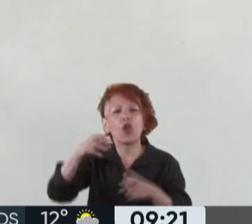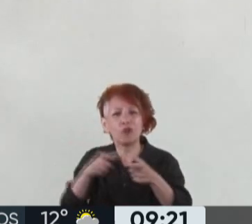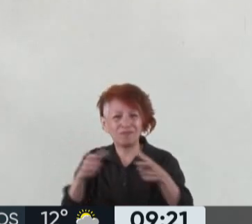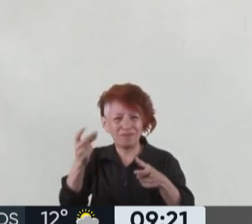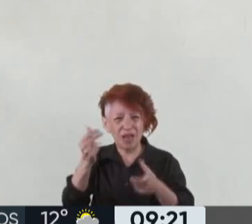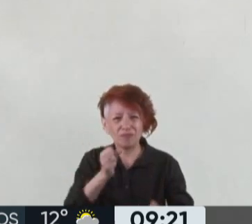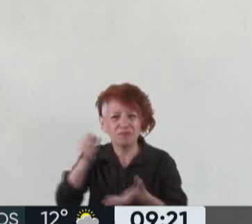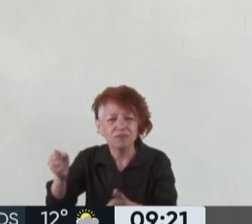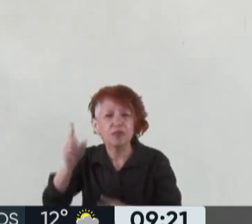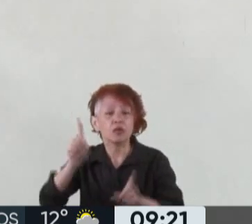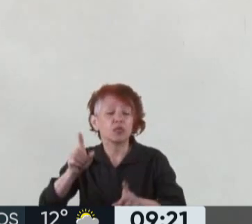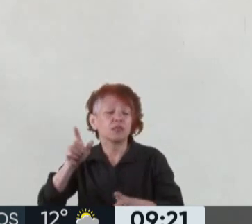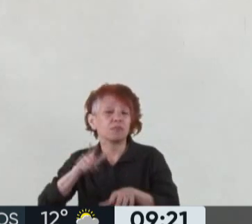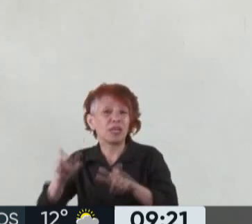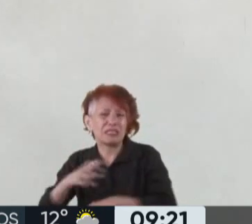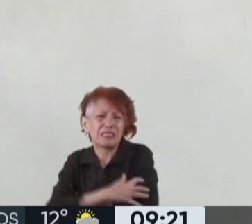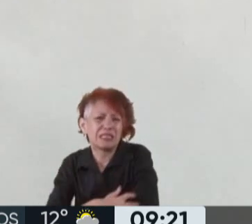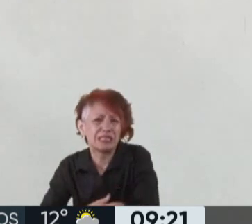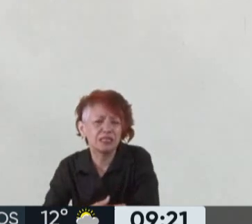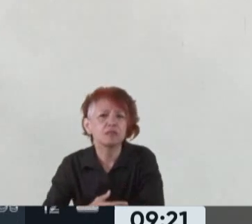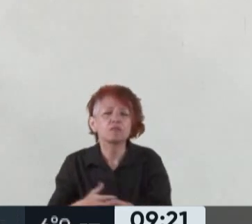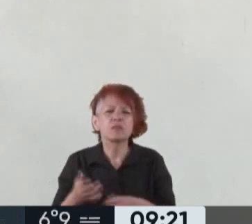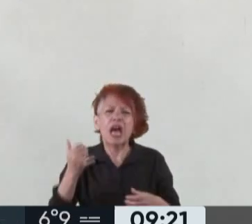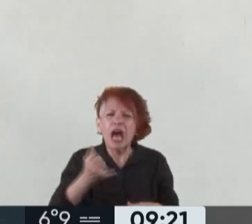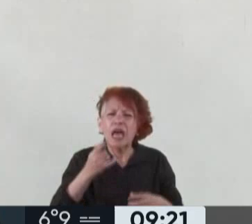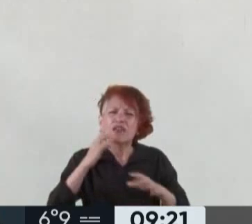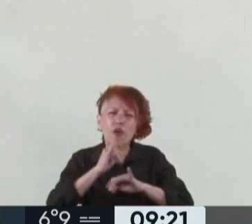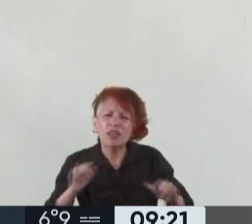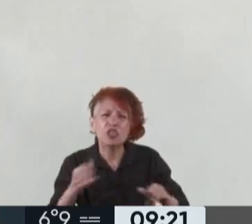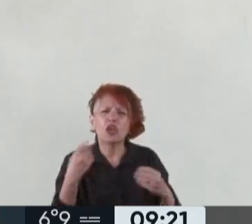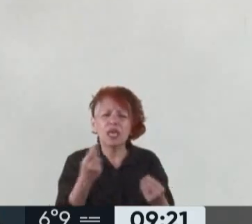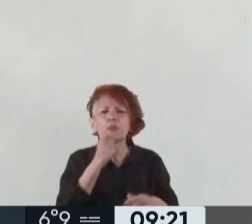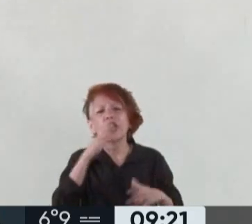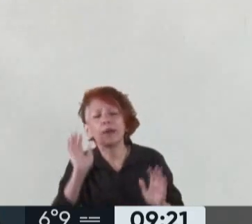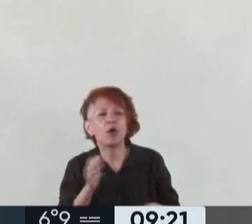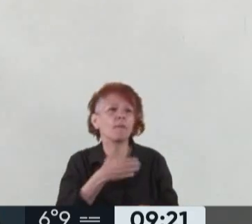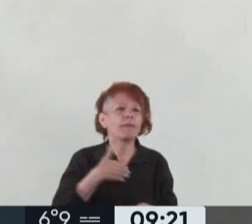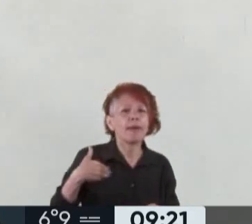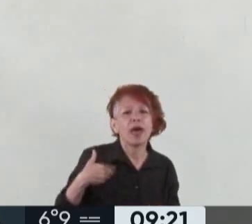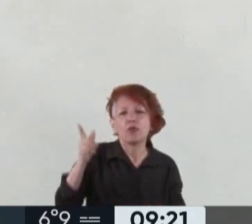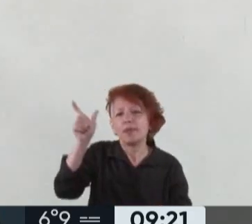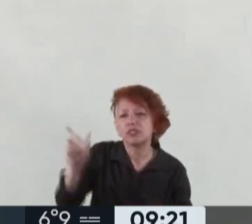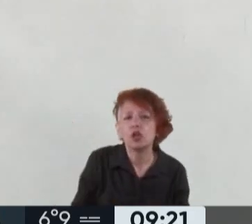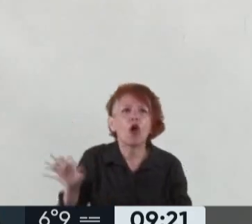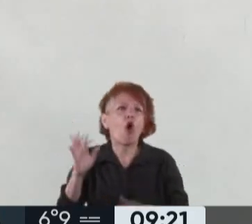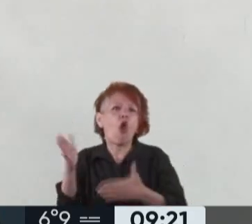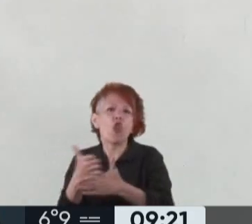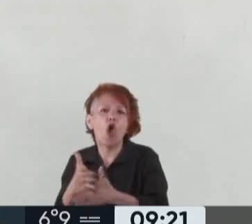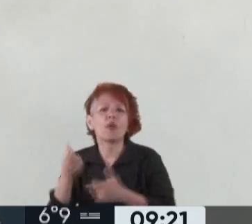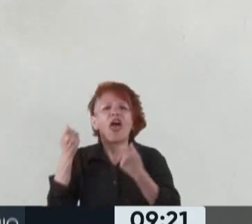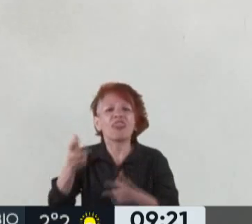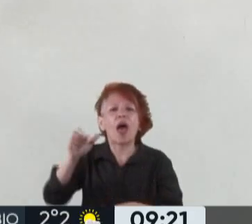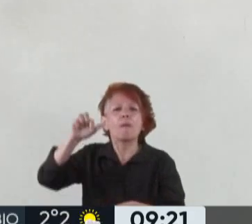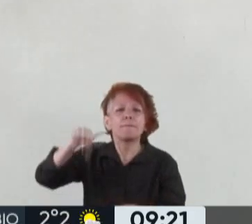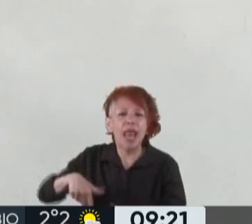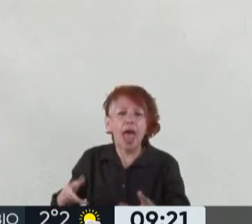hubo relatos que marcaban presuntas inconsistencias, que una persona, que la mamá, que la novia percibían un plan y que por eso no